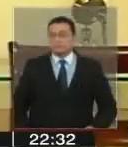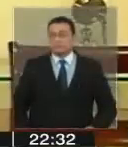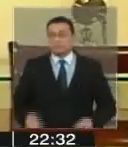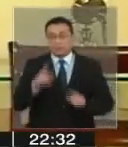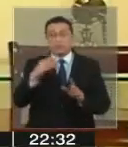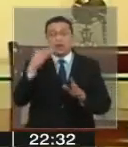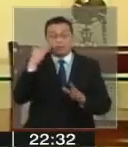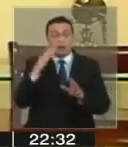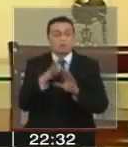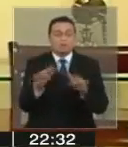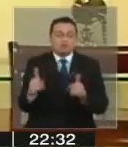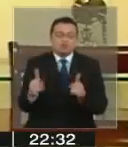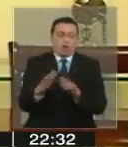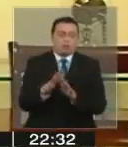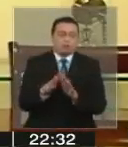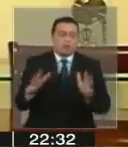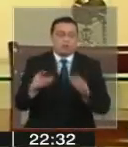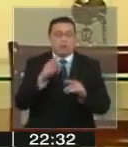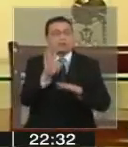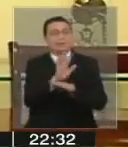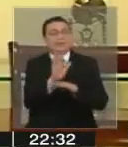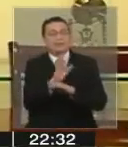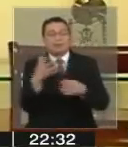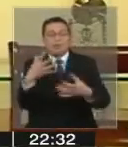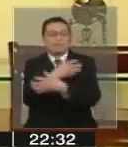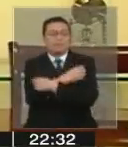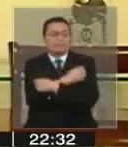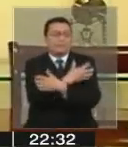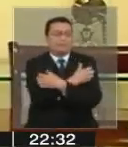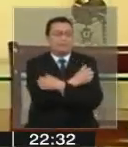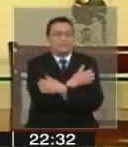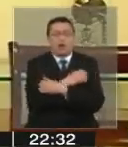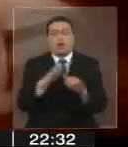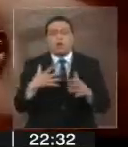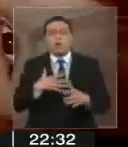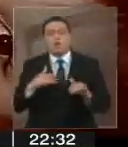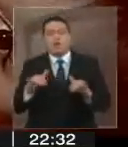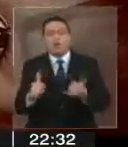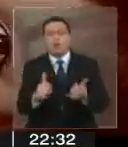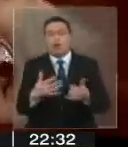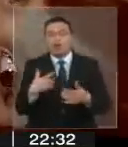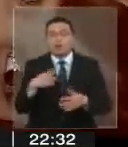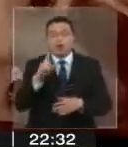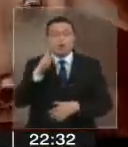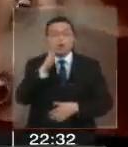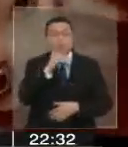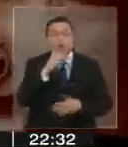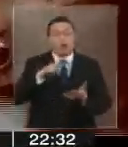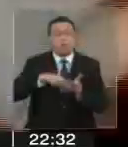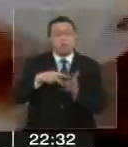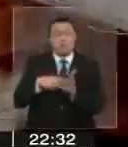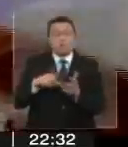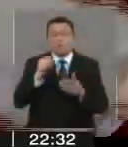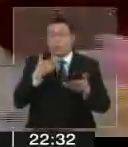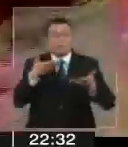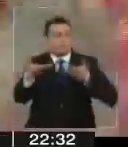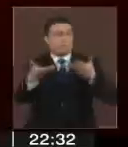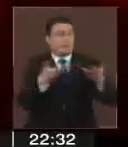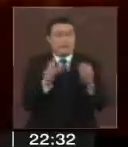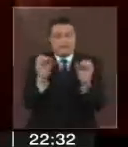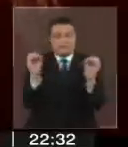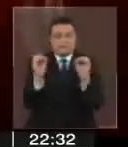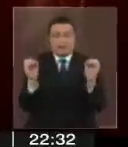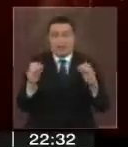Es una niña muy juguetona, es de mucha piel, le gusta abrazar a todo el mundo, le gusta jugar, no tiene ningún problema con nadie. O